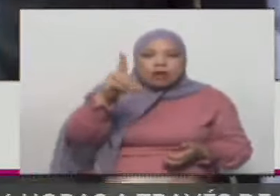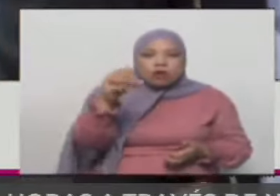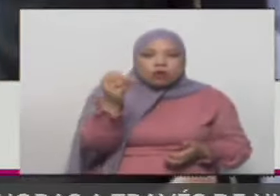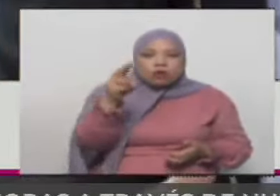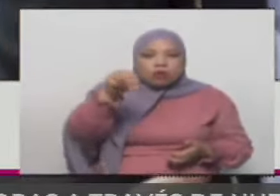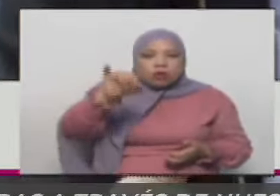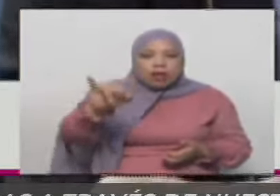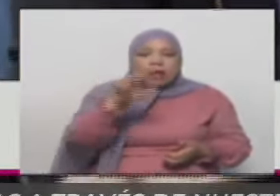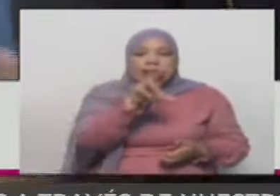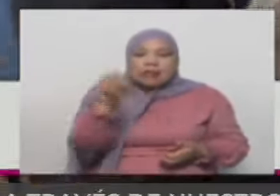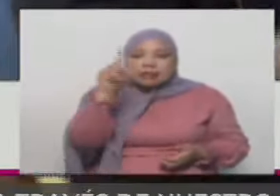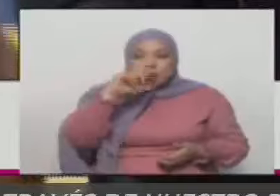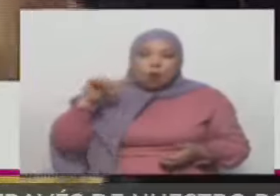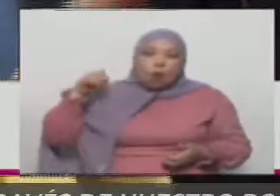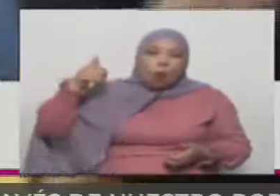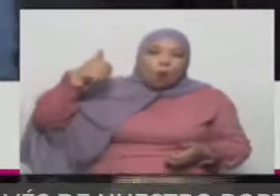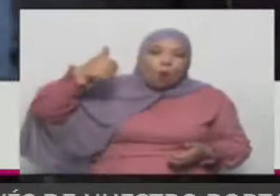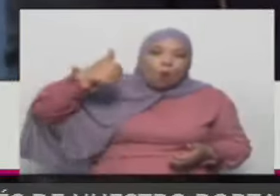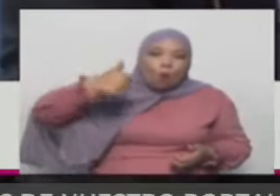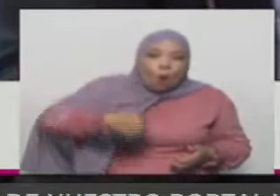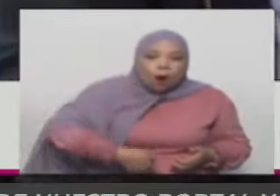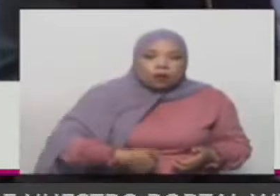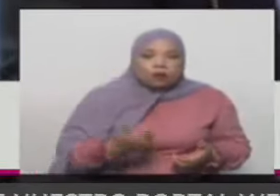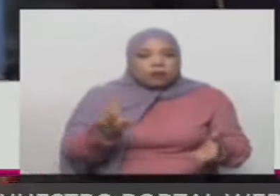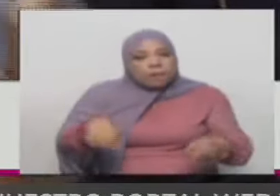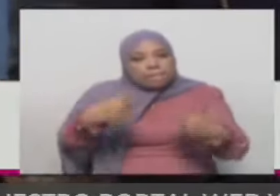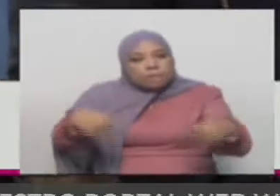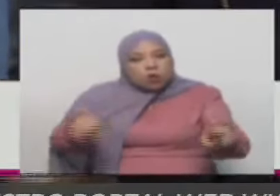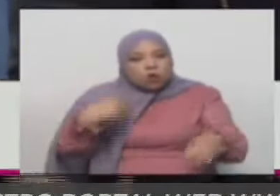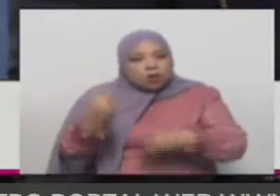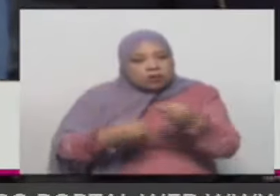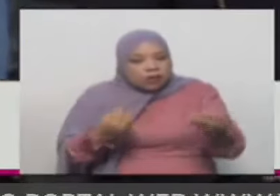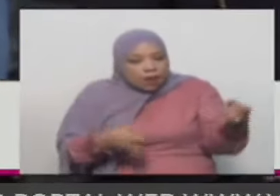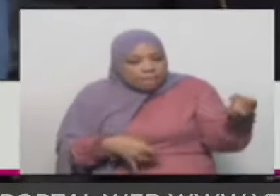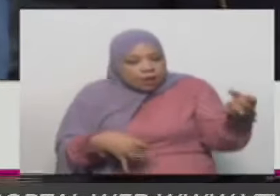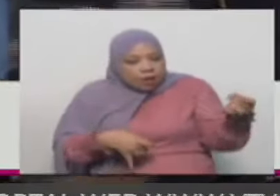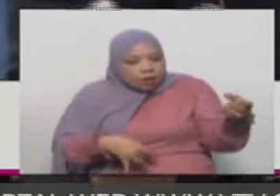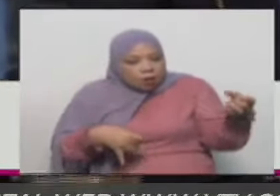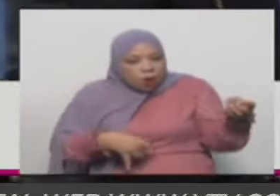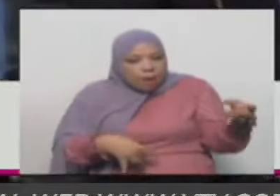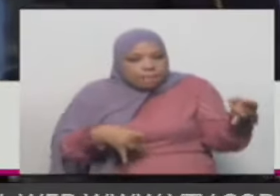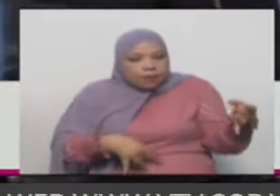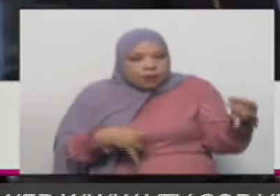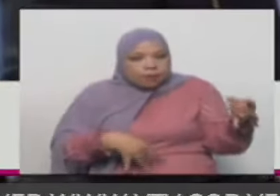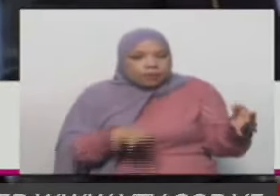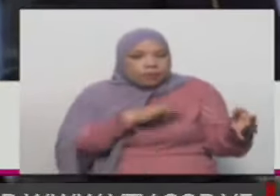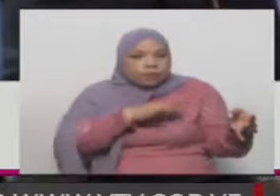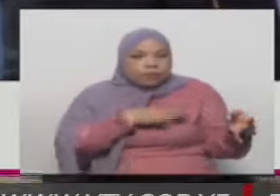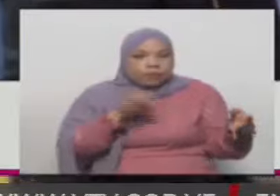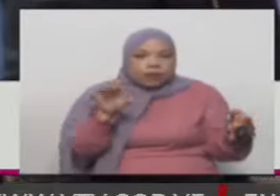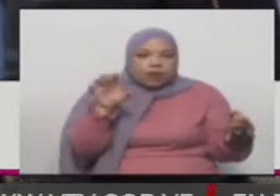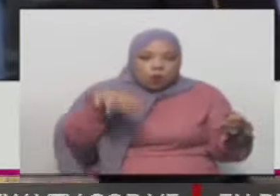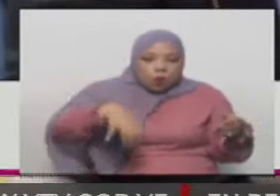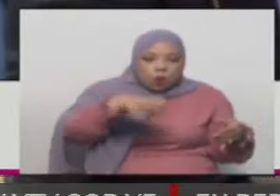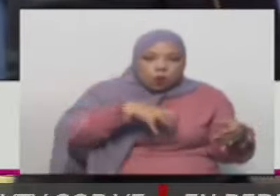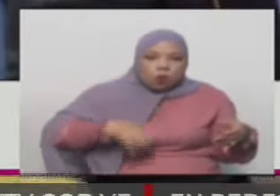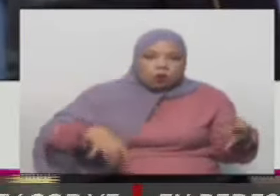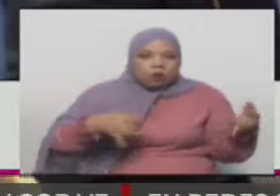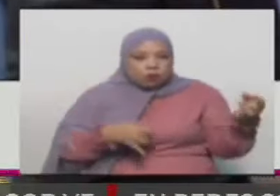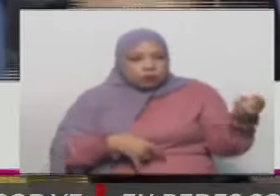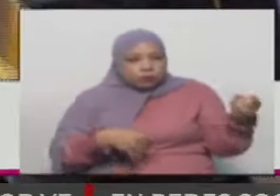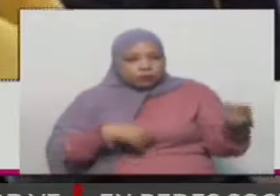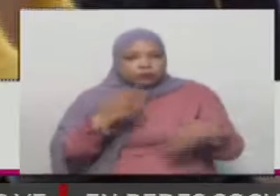300 años acá. Entonces mucha de nuestra música se hacía con bandola, la bandola oriental. Y con su bandola,